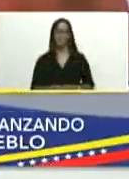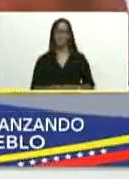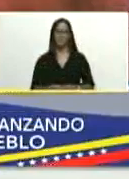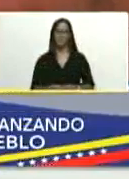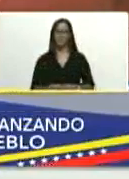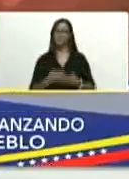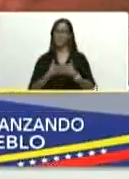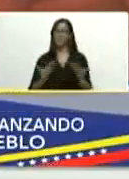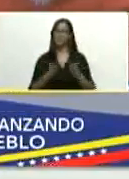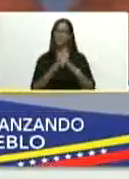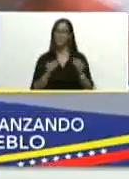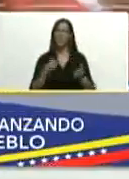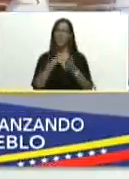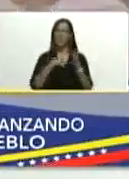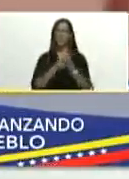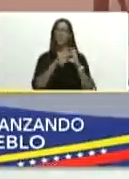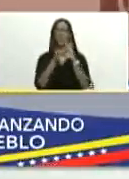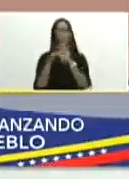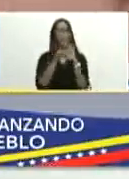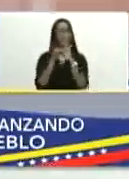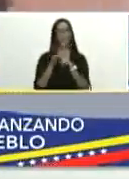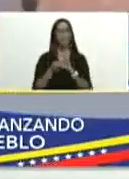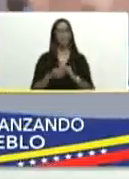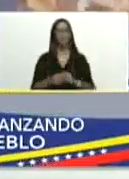dando todas las batallas Unidos